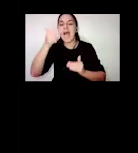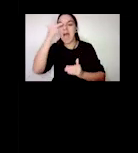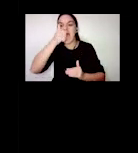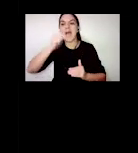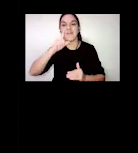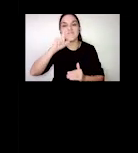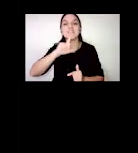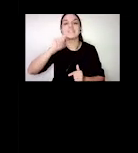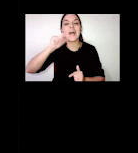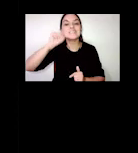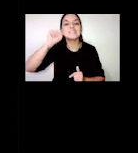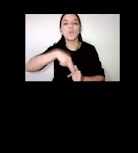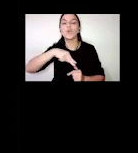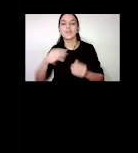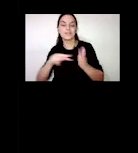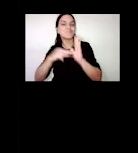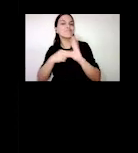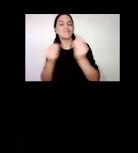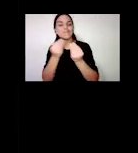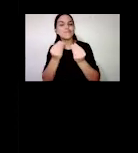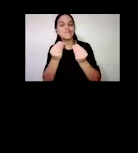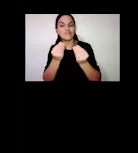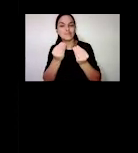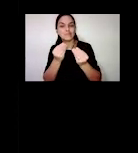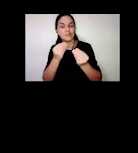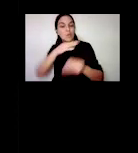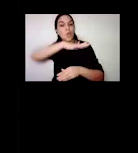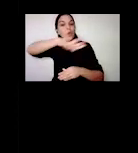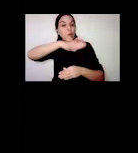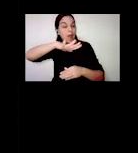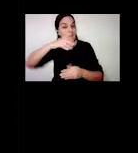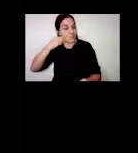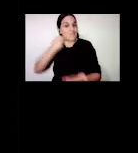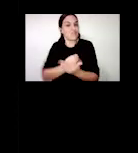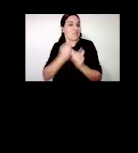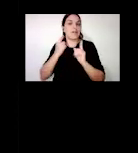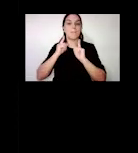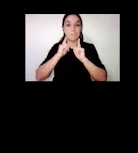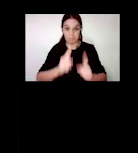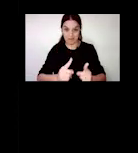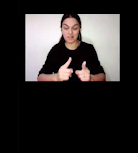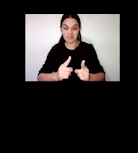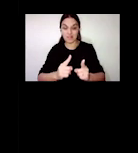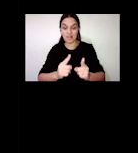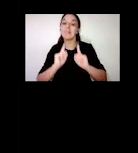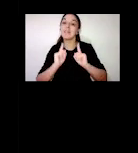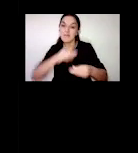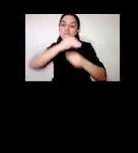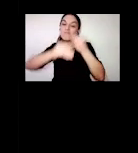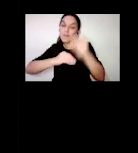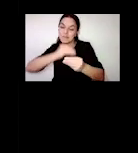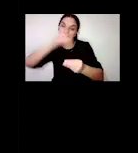palabras más, palabras menos, en el lugar de vivienda permanente y familiar del